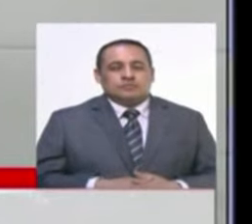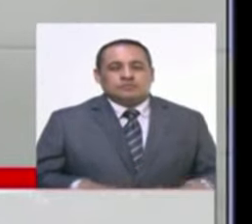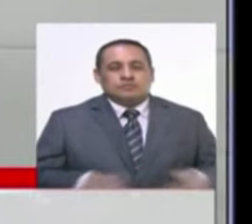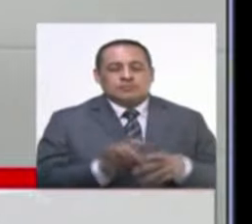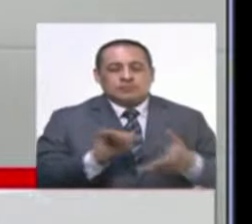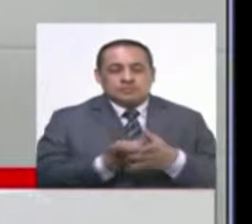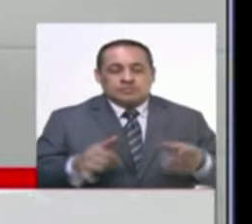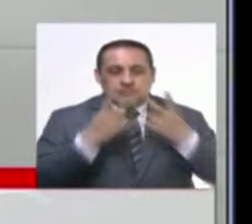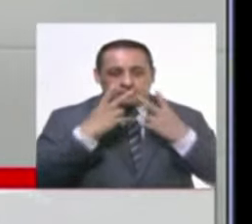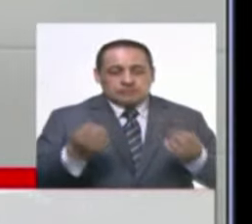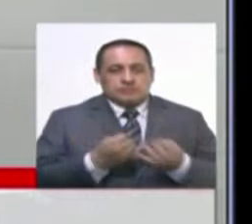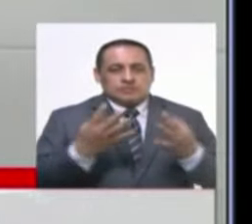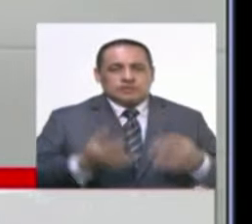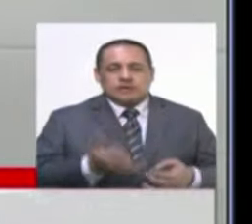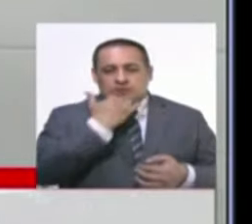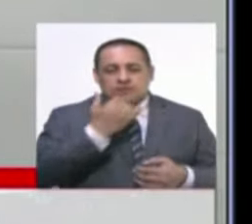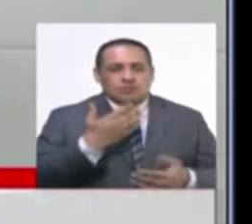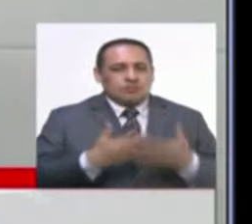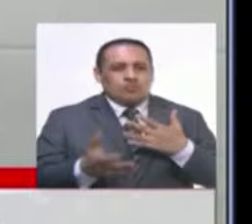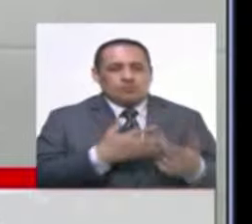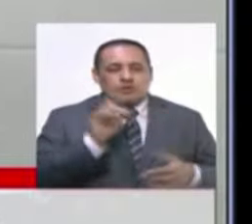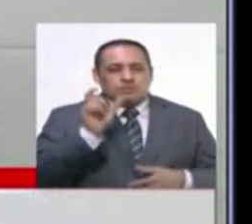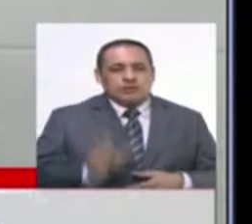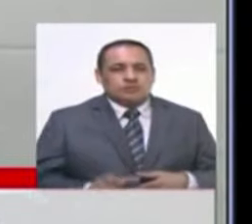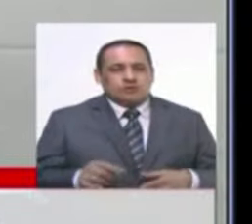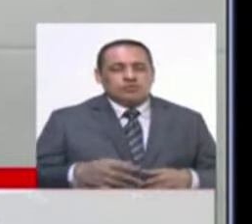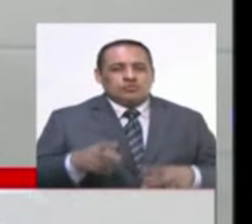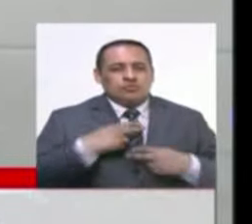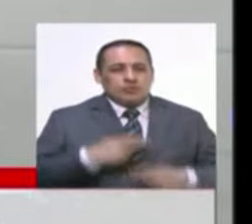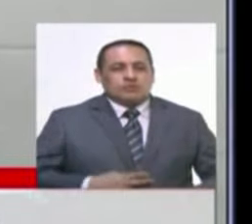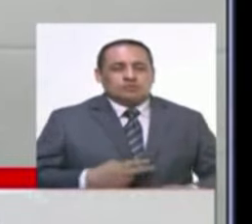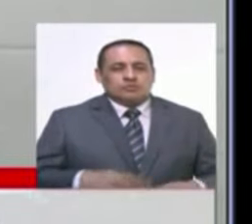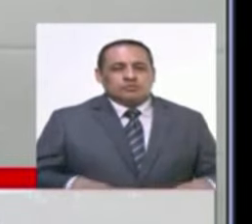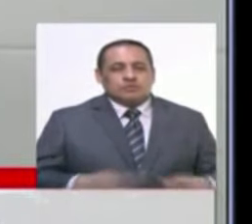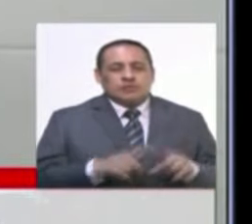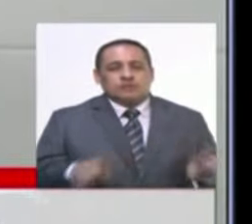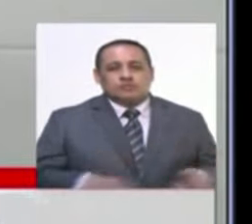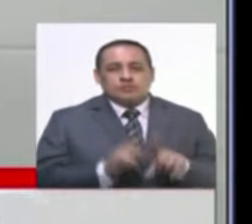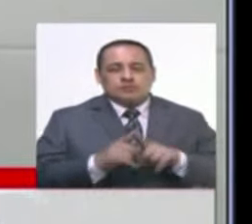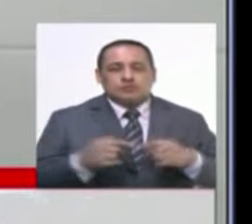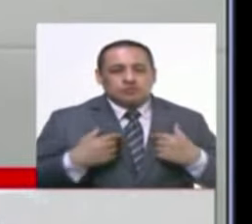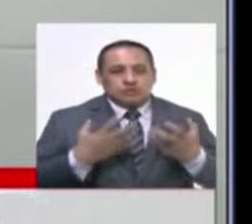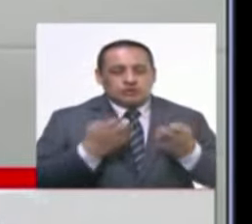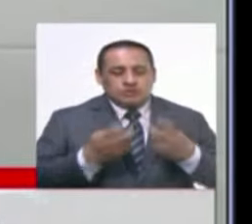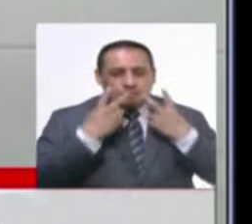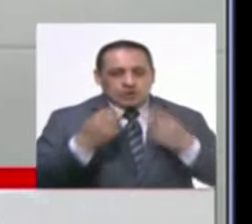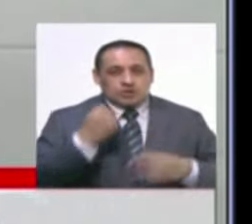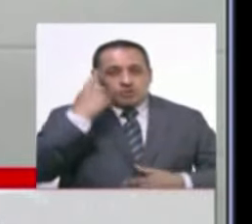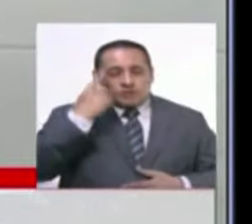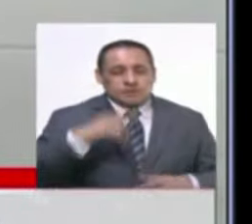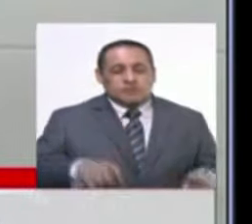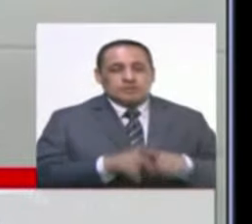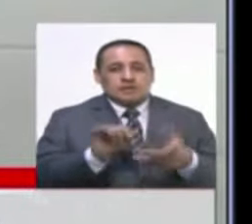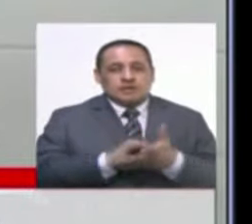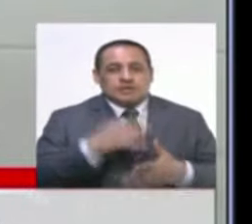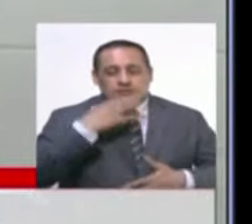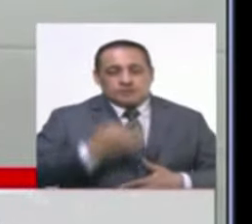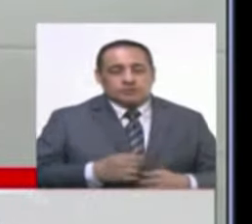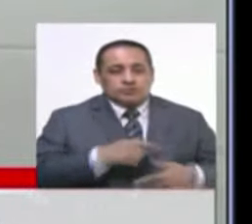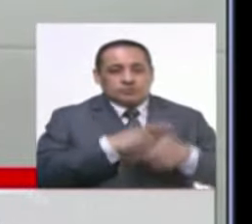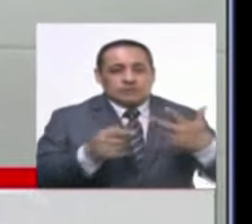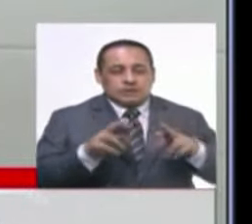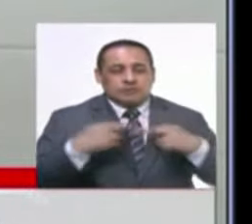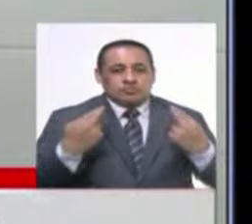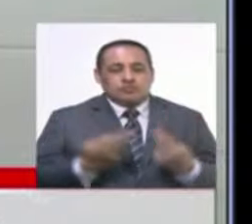haber cometido errores, como cualquier persona, como cualquier ser humano, ¿no? Pero yo quiero que usted, por favor, me comprenda. Si bien es cierto, son tres